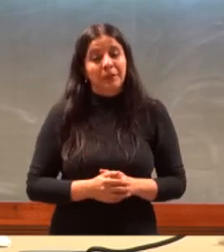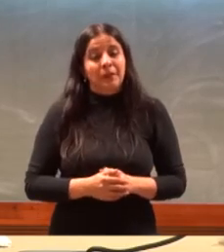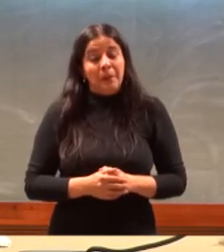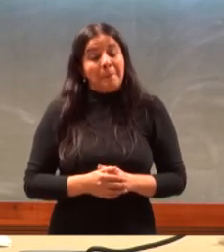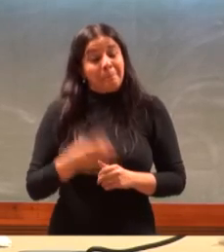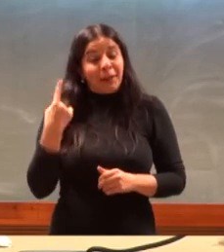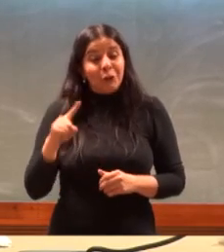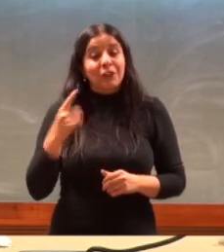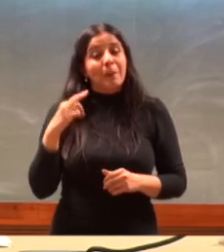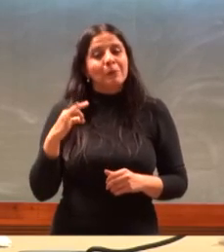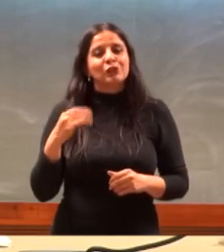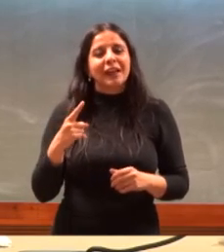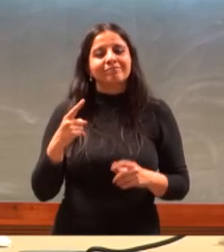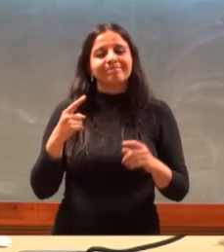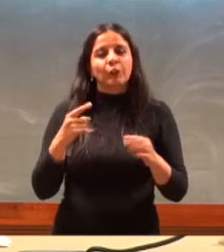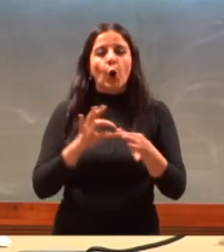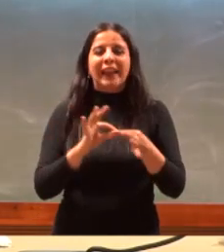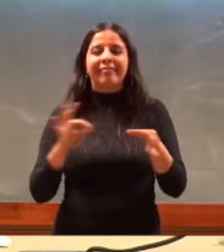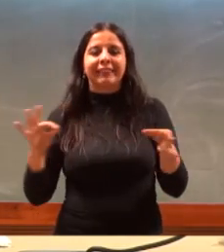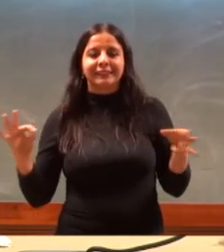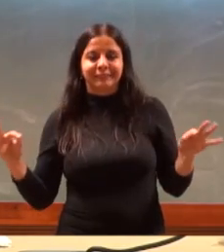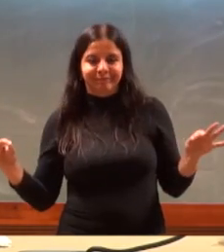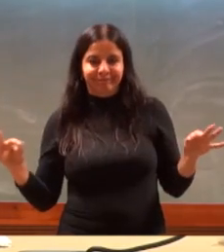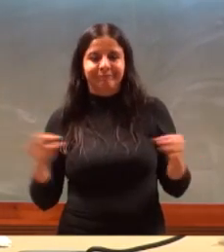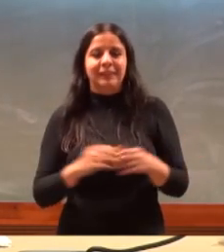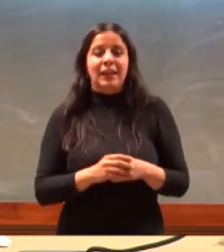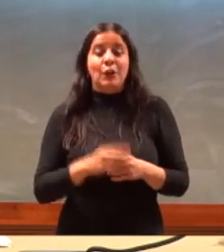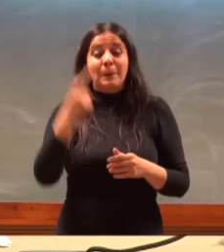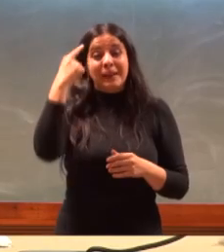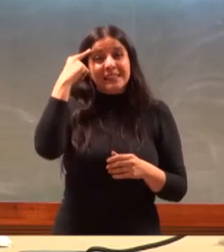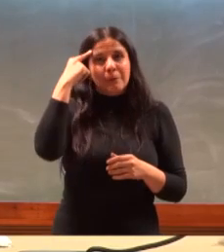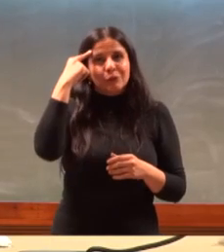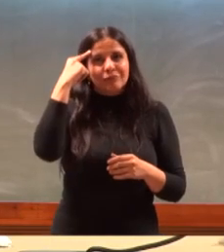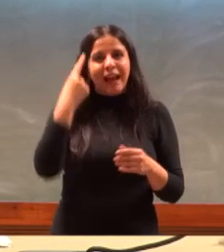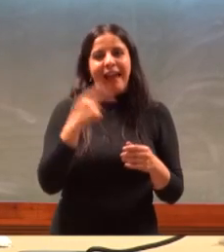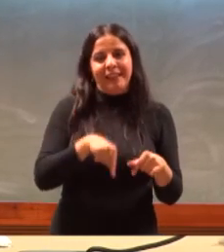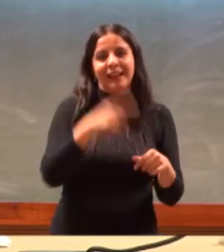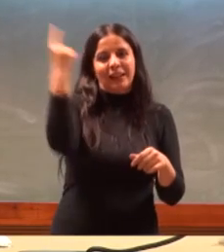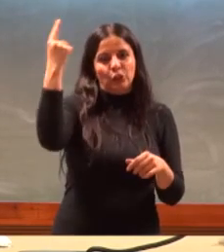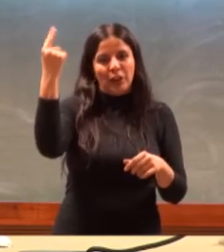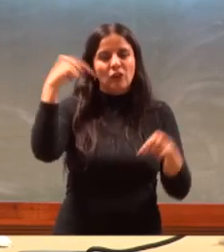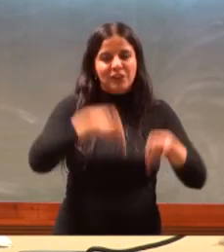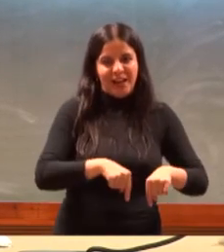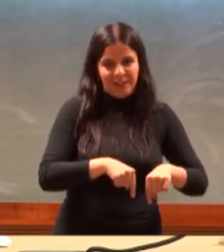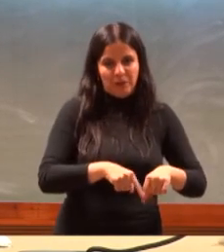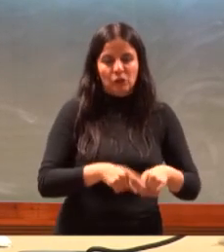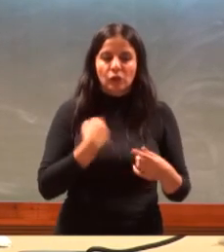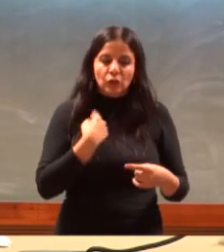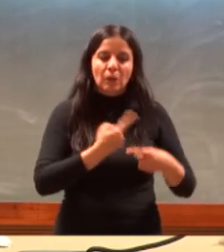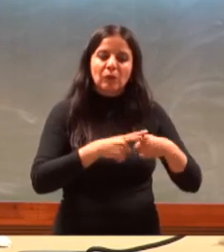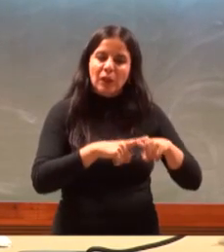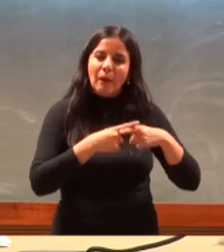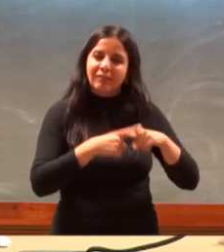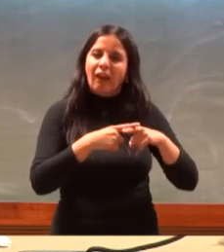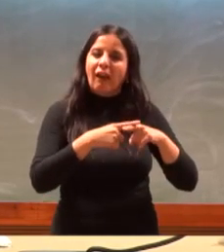idea es que tenemos que ser coherent con lo que pensamos tanto con el rectorado como acá por eso creemos que tiene que haber un debate interno que hagamos entre todos para